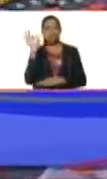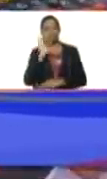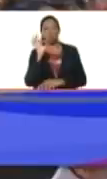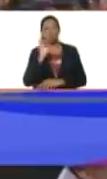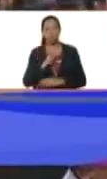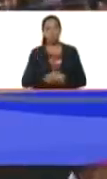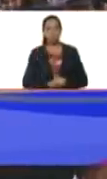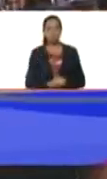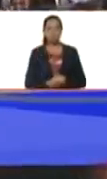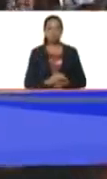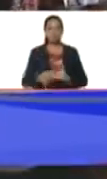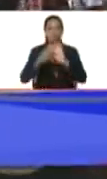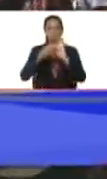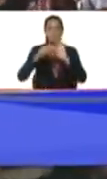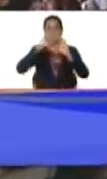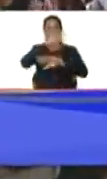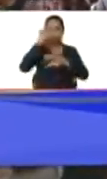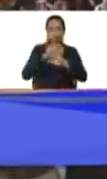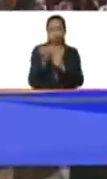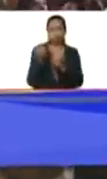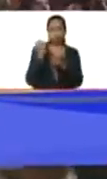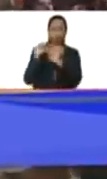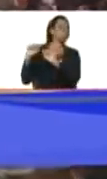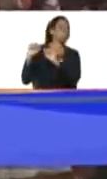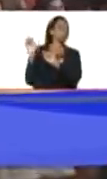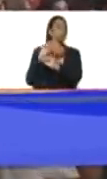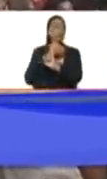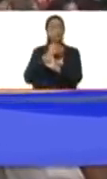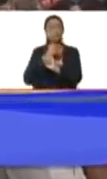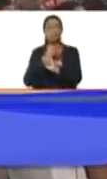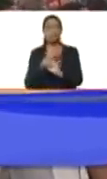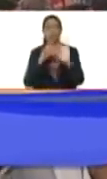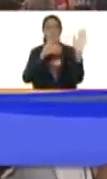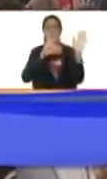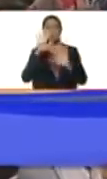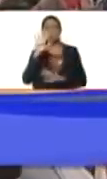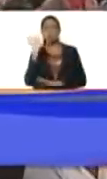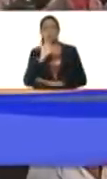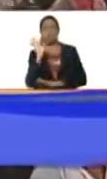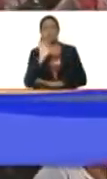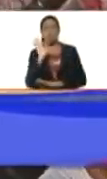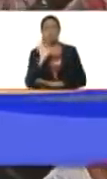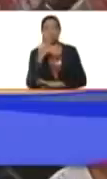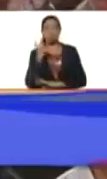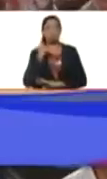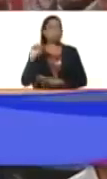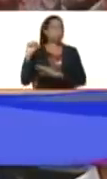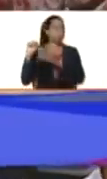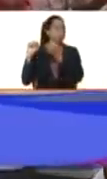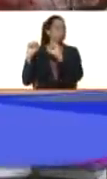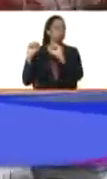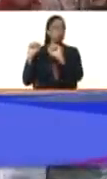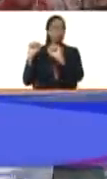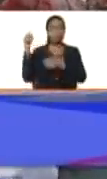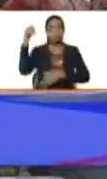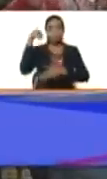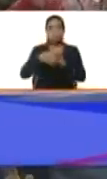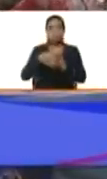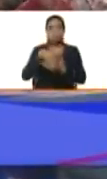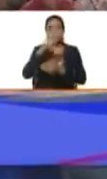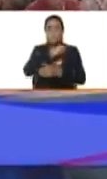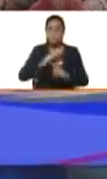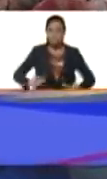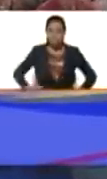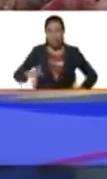84%. Unión Nacional. El 85% rechazan cualquier intervención